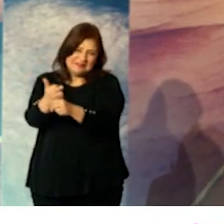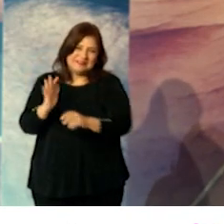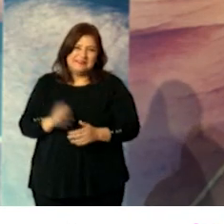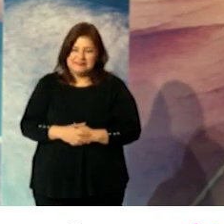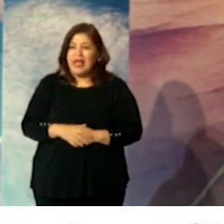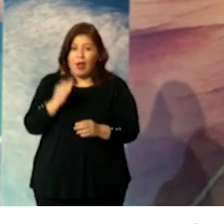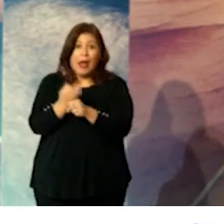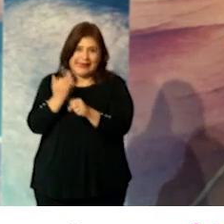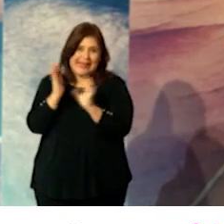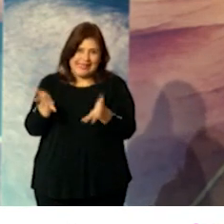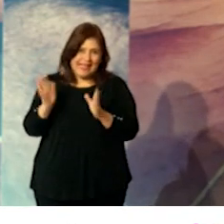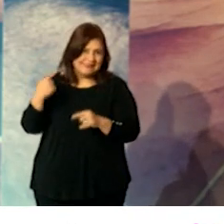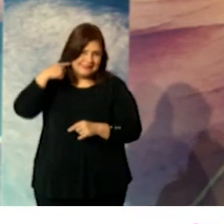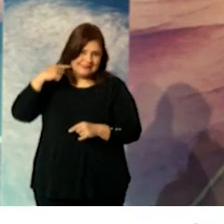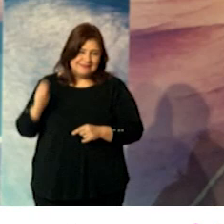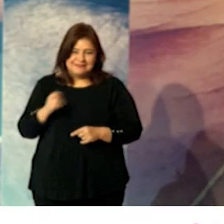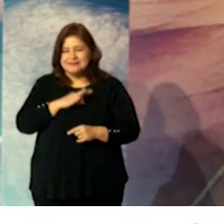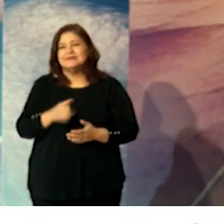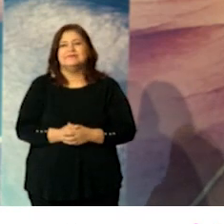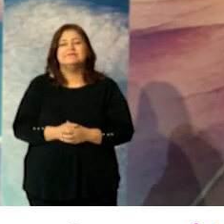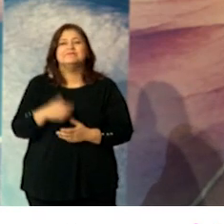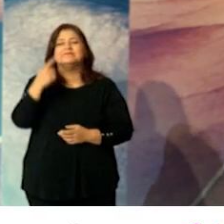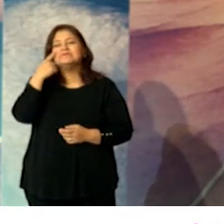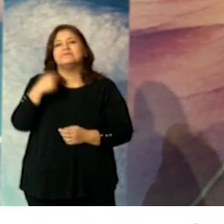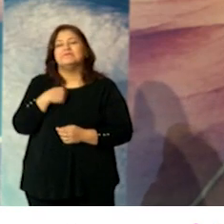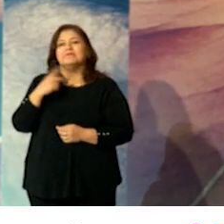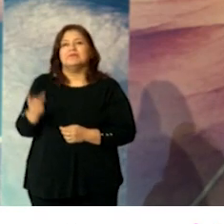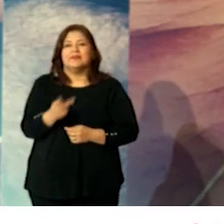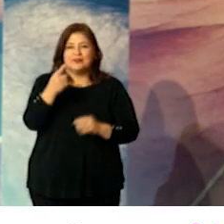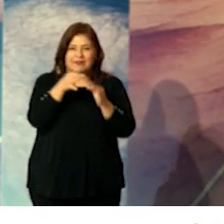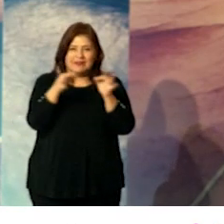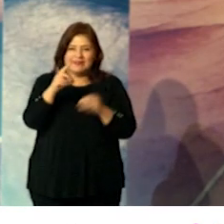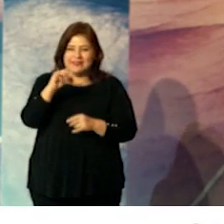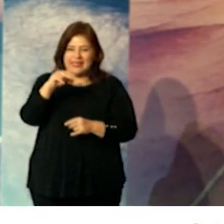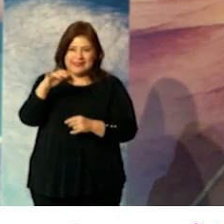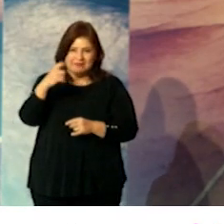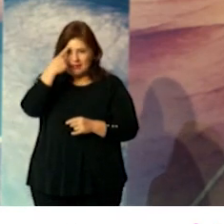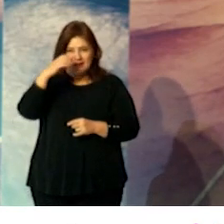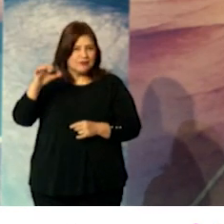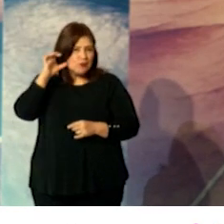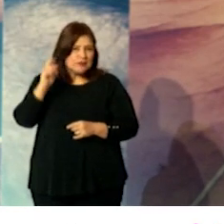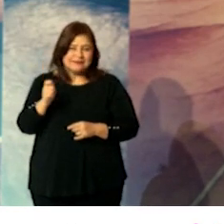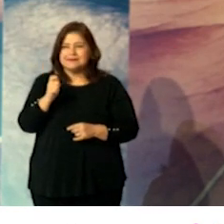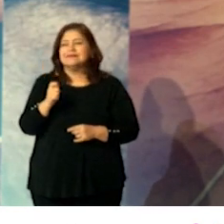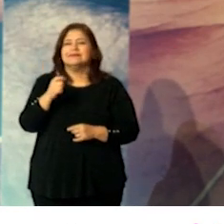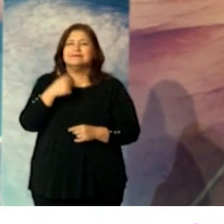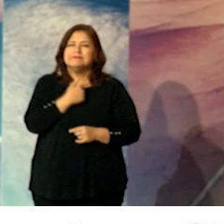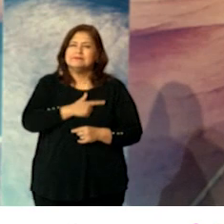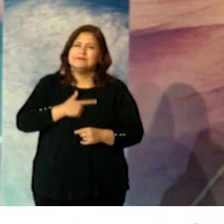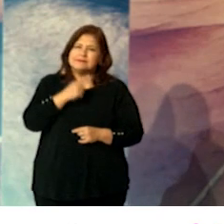Ahora sí, ahora sí. Y yo voy a empezar con una frase de Diané, me estaba esperando a que la escuchara, pero me gustó mucho lo que